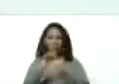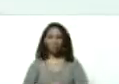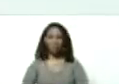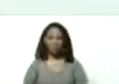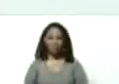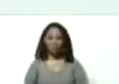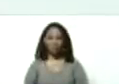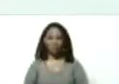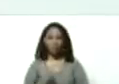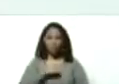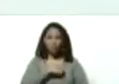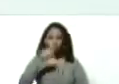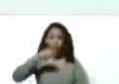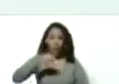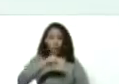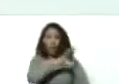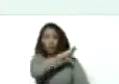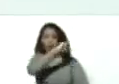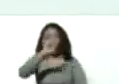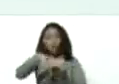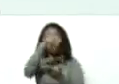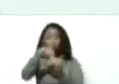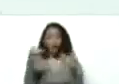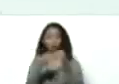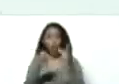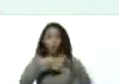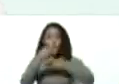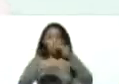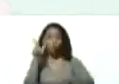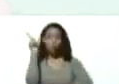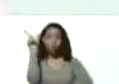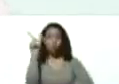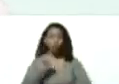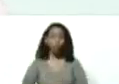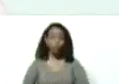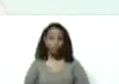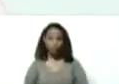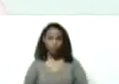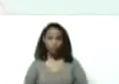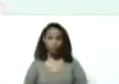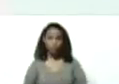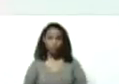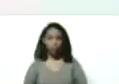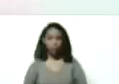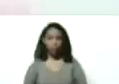Estamos aquí en la Dirección Nacional del Partido Socialista Unido de Venezuela.